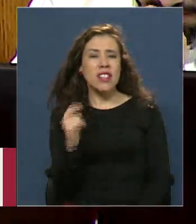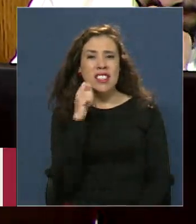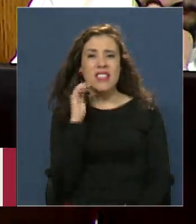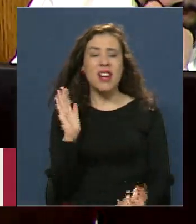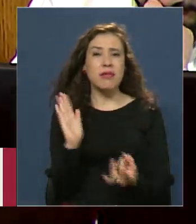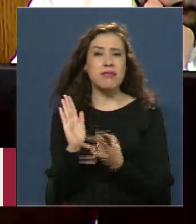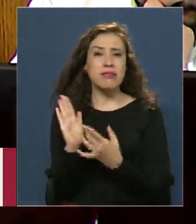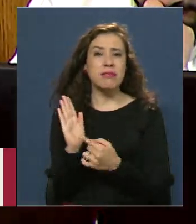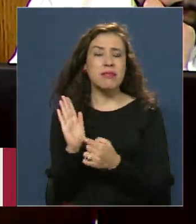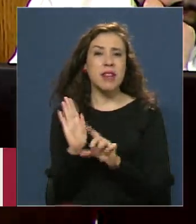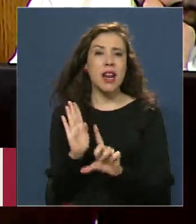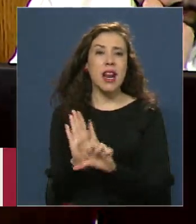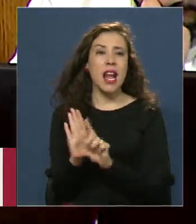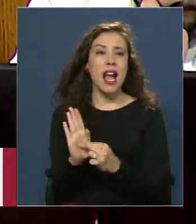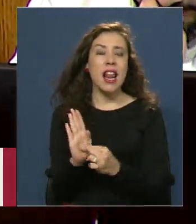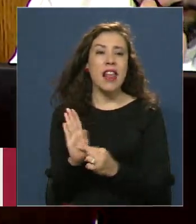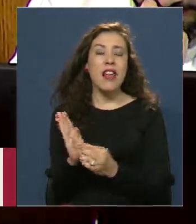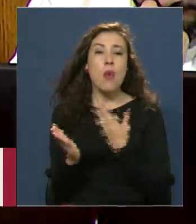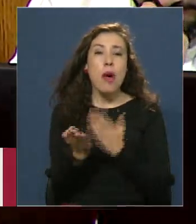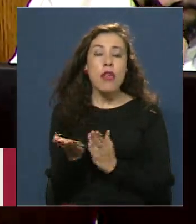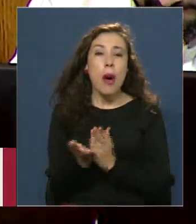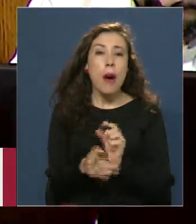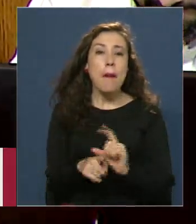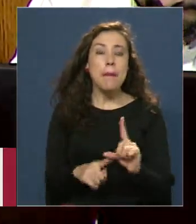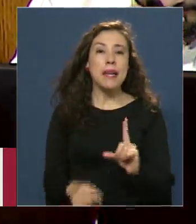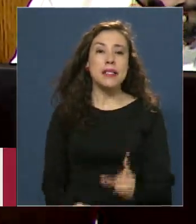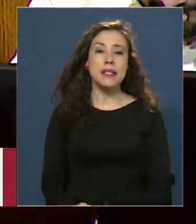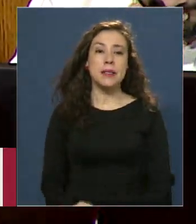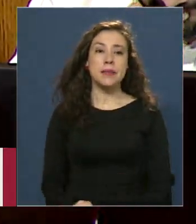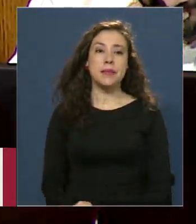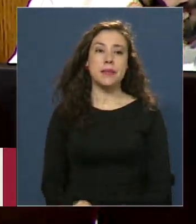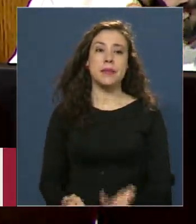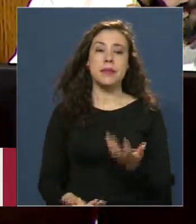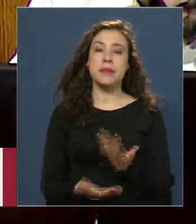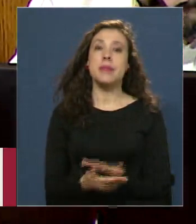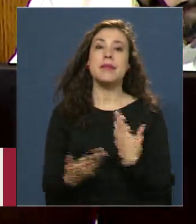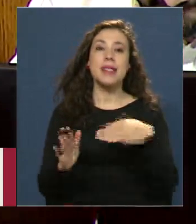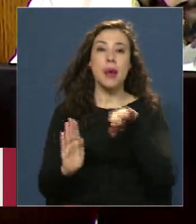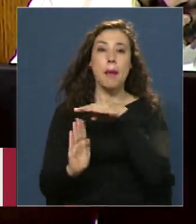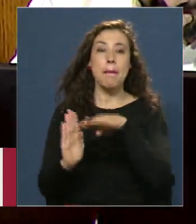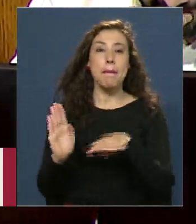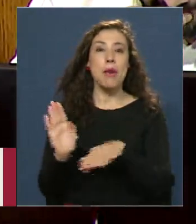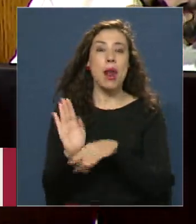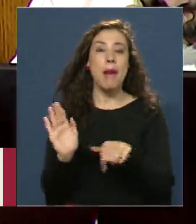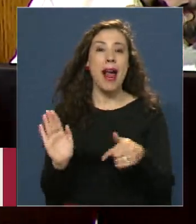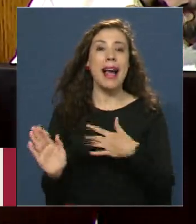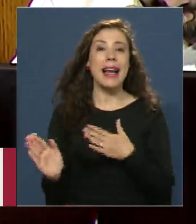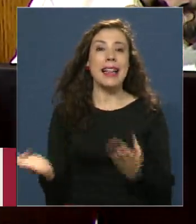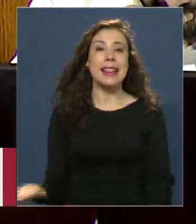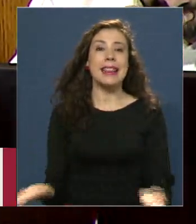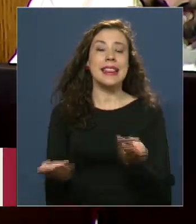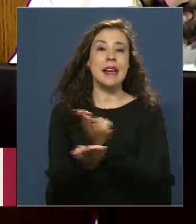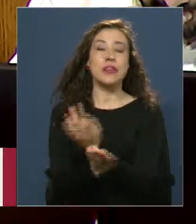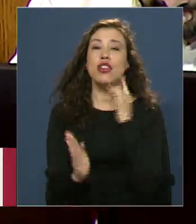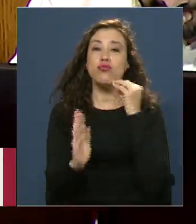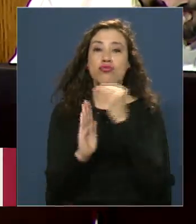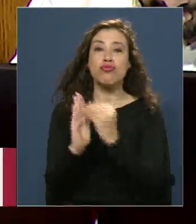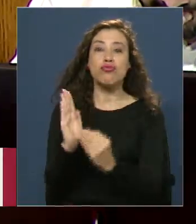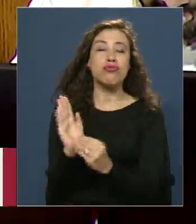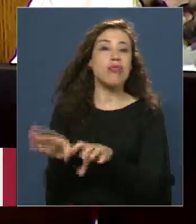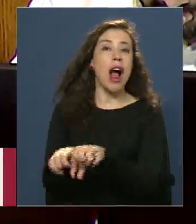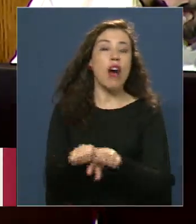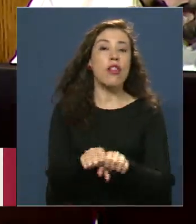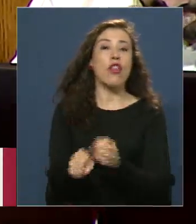violando la ley desde el inicio, existiendo un programa de traspaso definido entre el